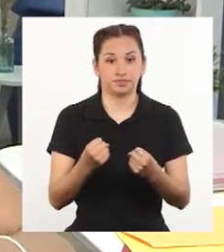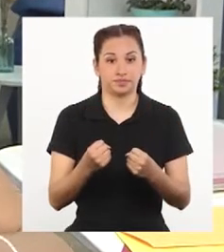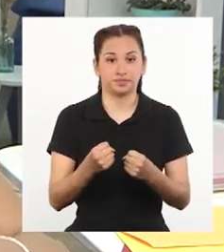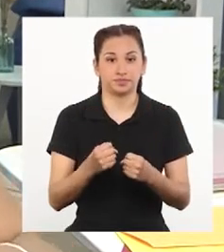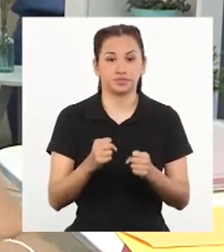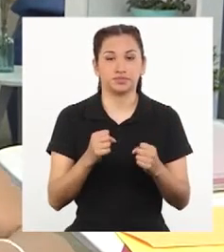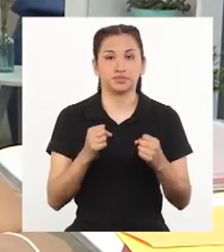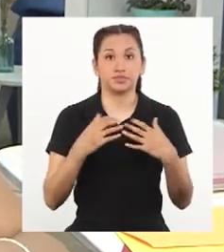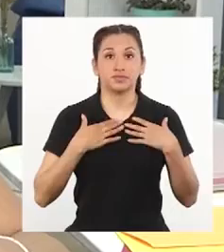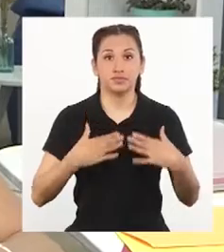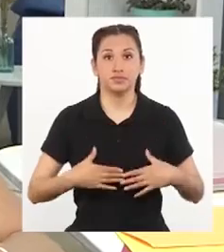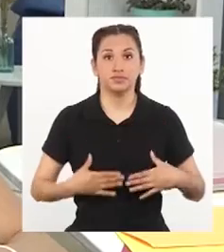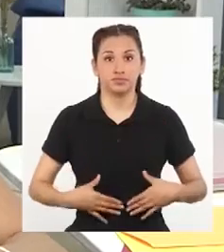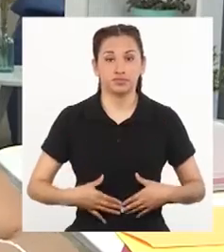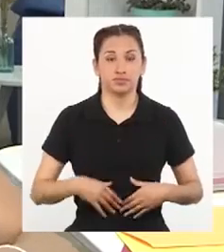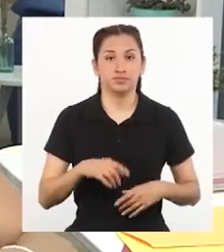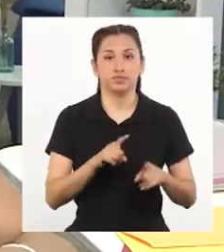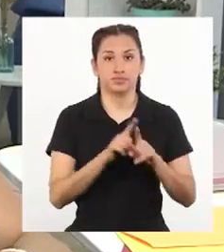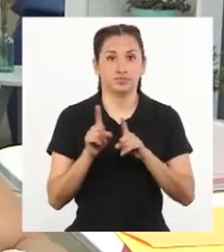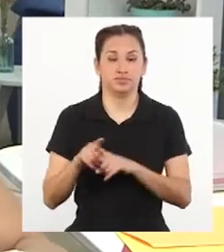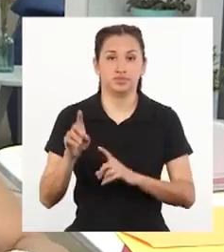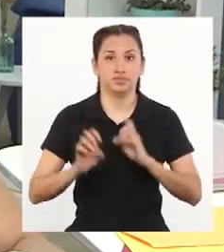Salud física y